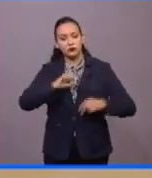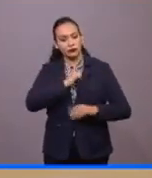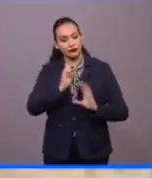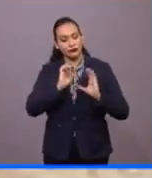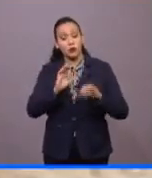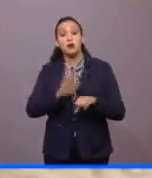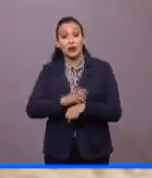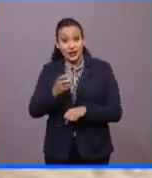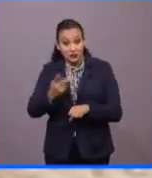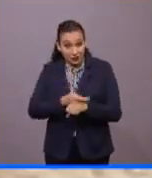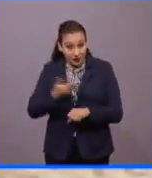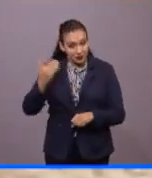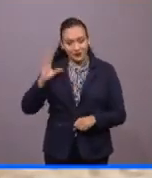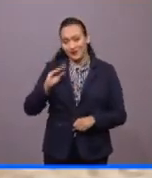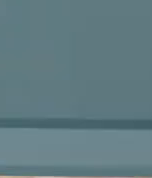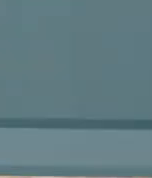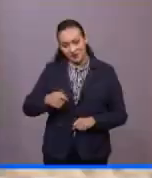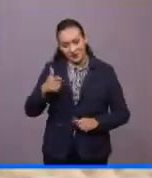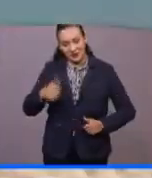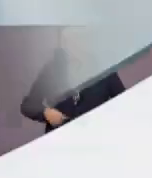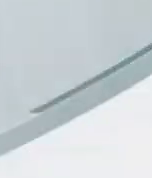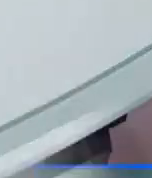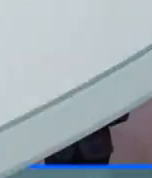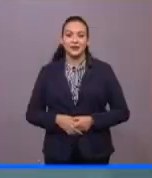se daban años atrás.